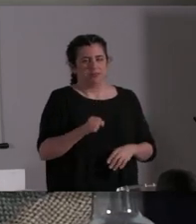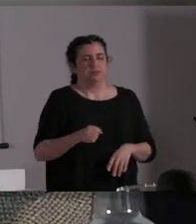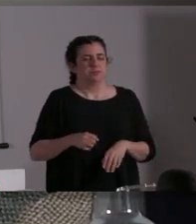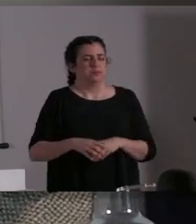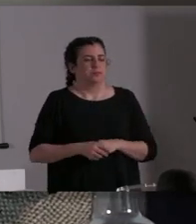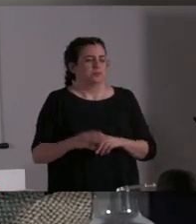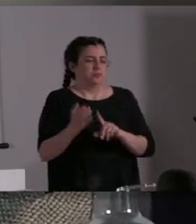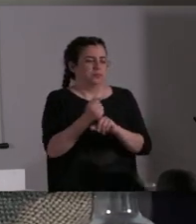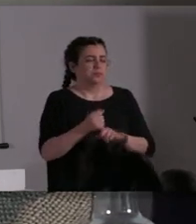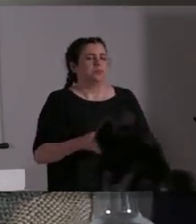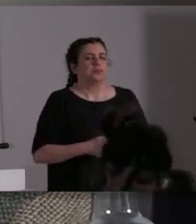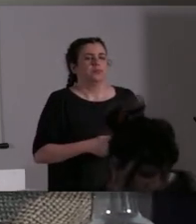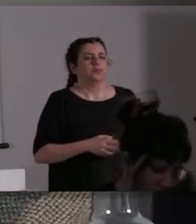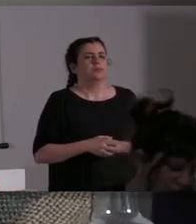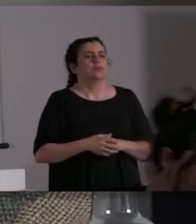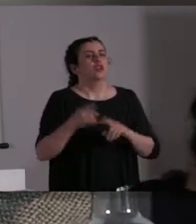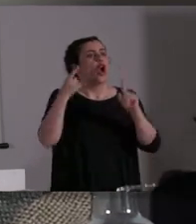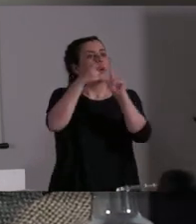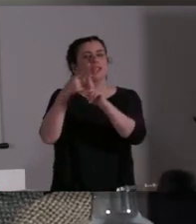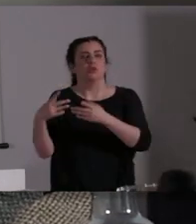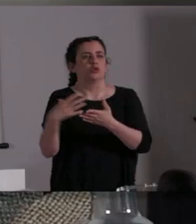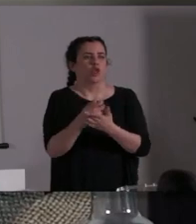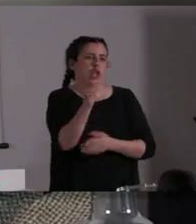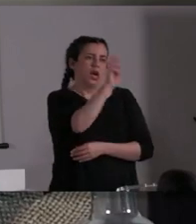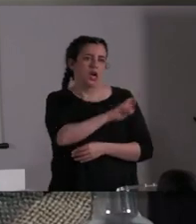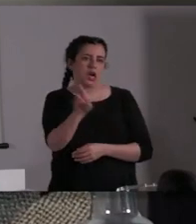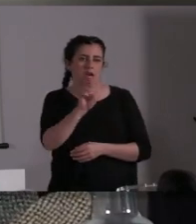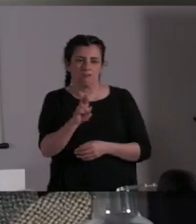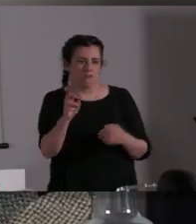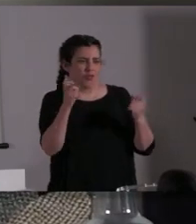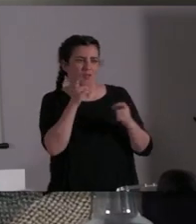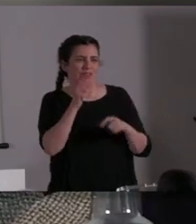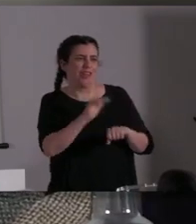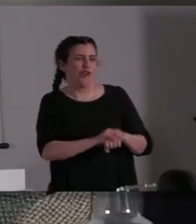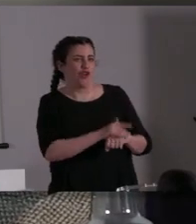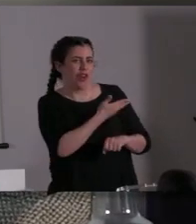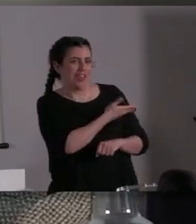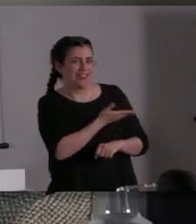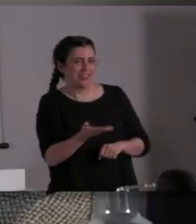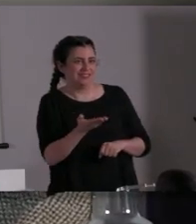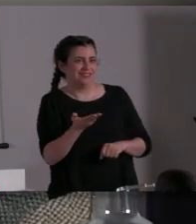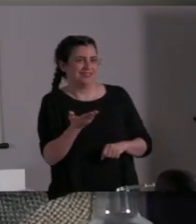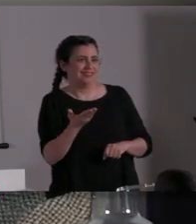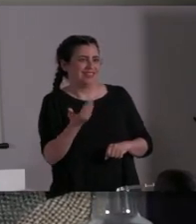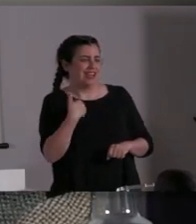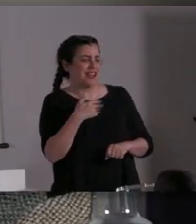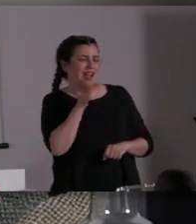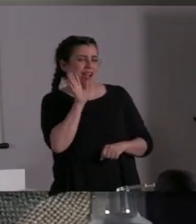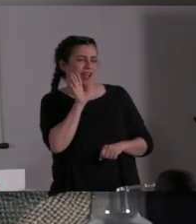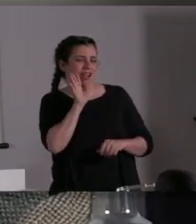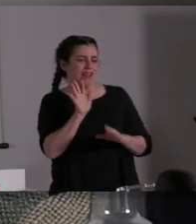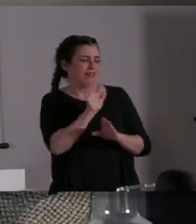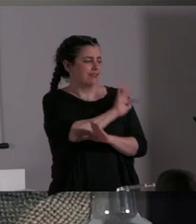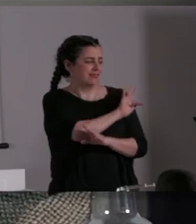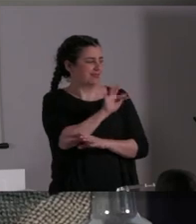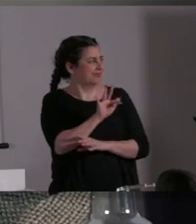Decir también, pues, todos los objetivos, no me voy a reiterar, que ya han explicado los colegas y en las intervenciones previas,